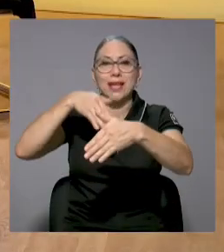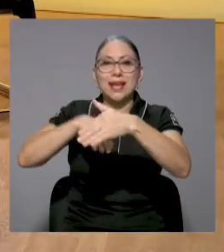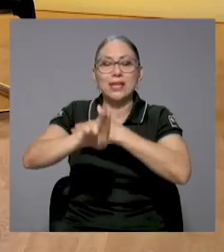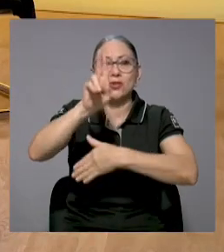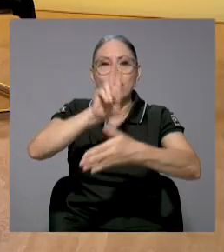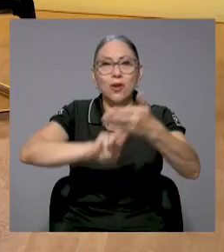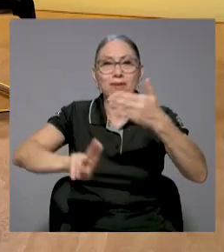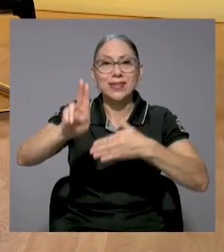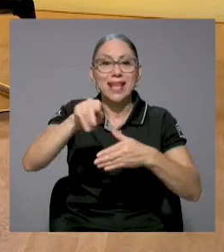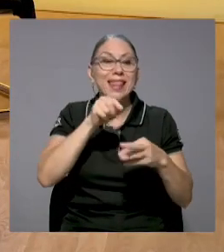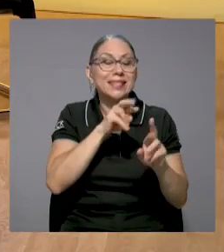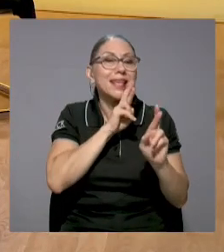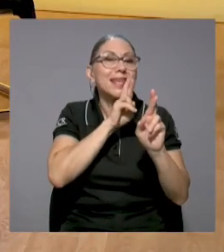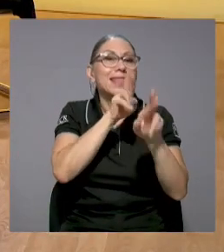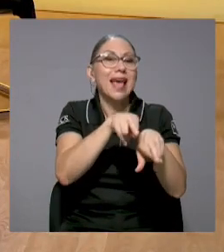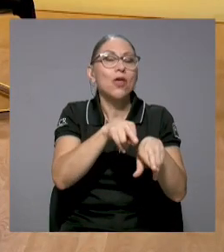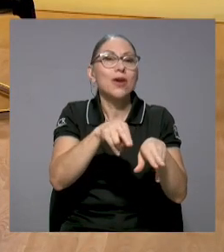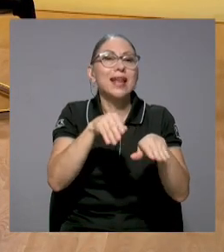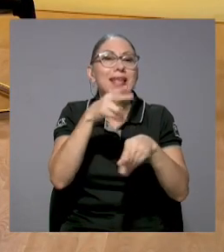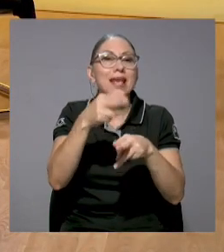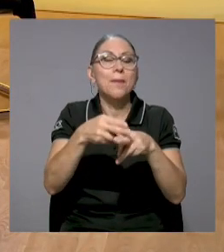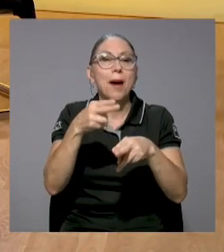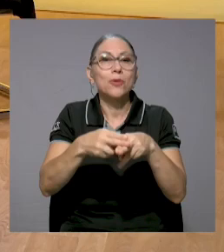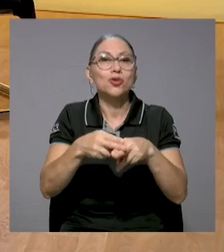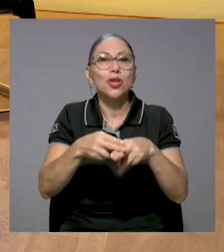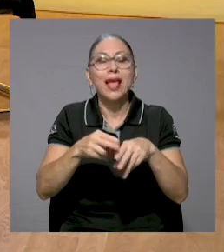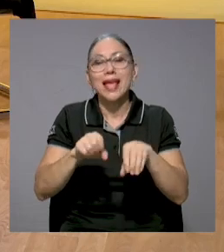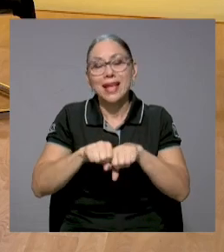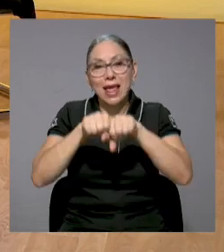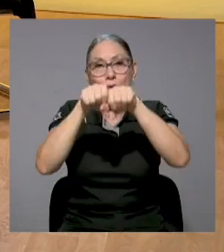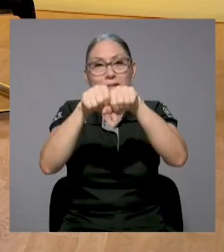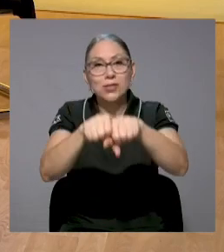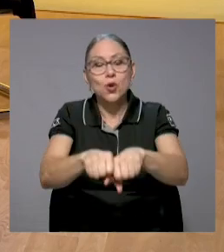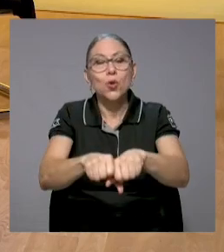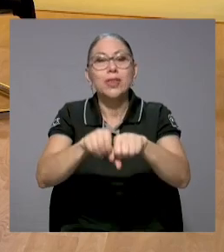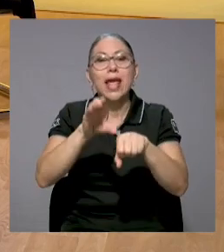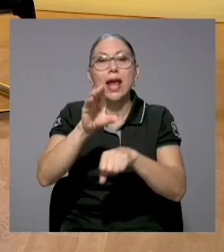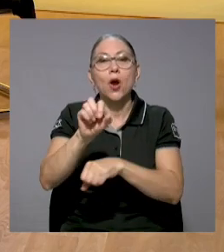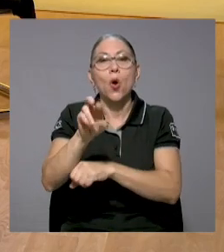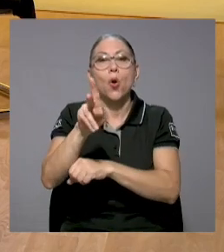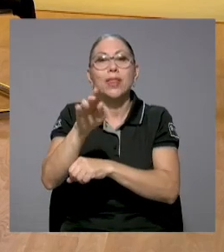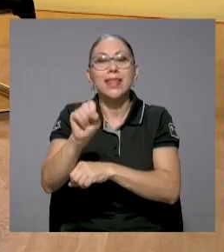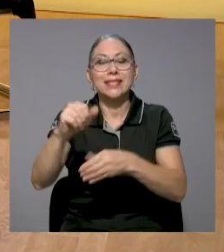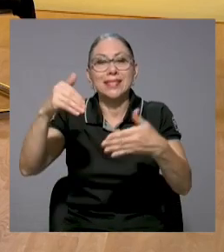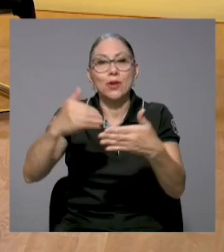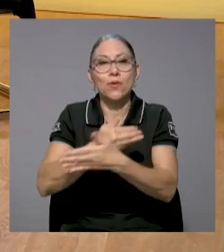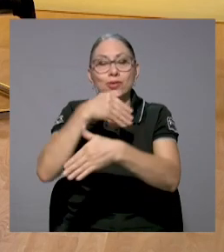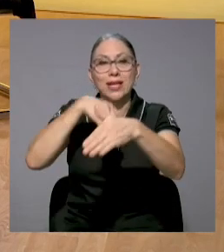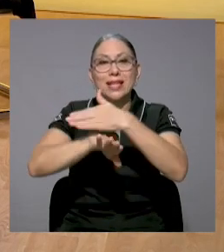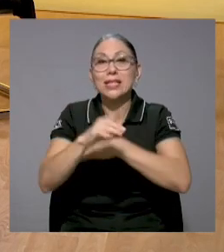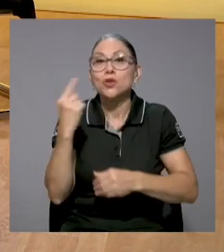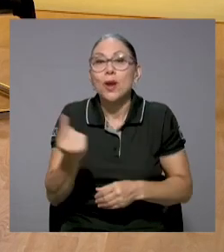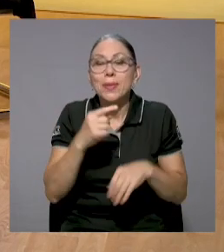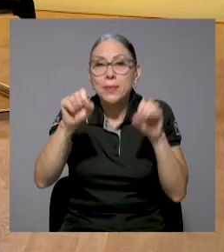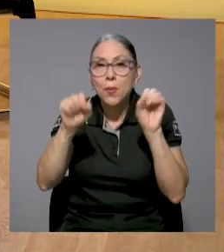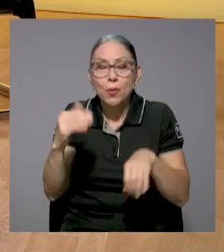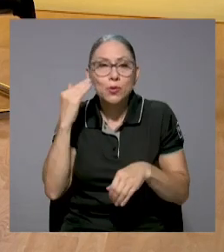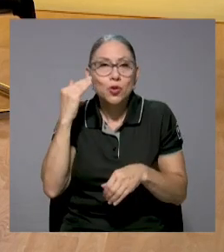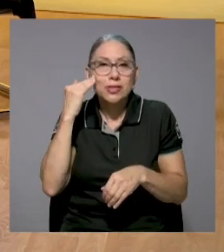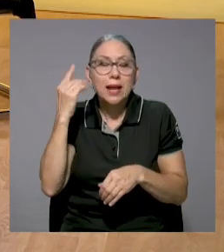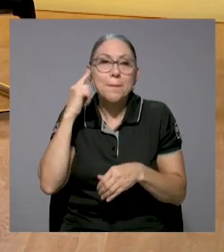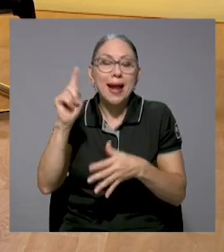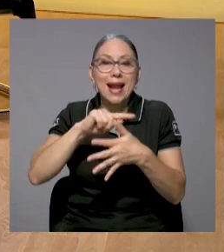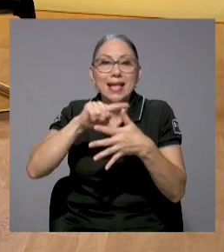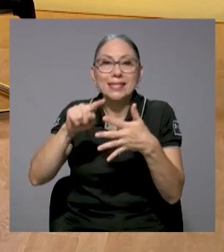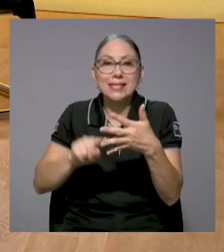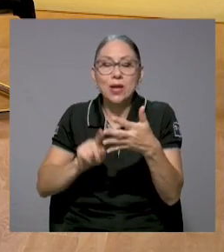le llamamos graduación de las cortes de nuevos ingresos, solamente podemos conocer este dato para las universidades públicas, para las 5